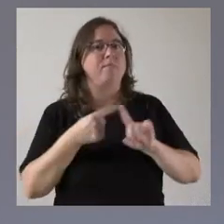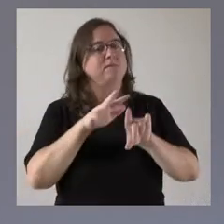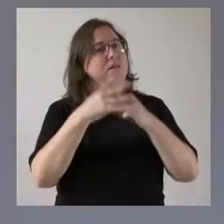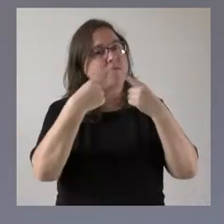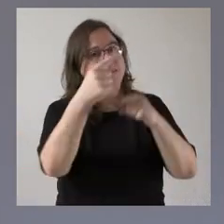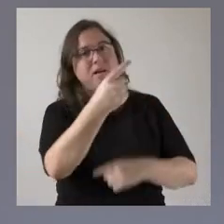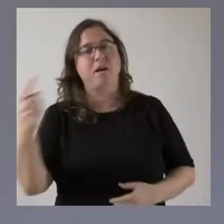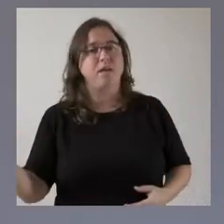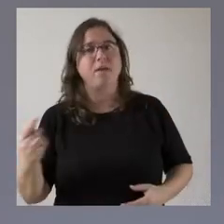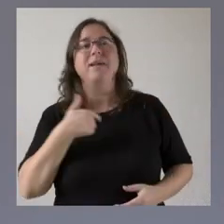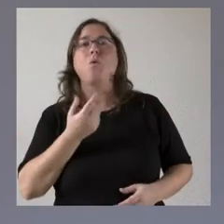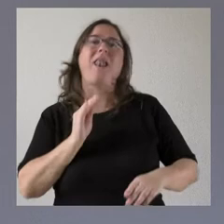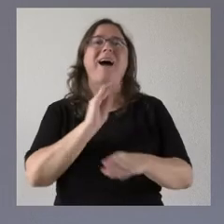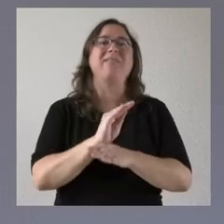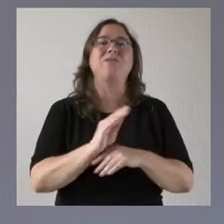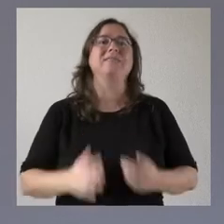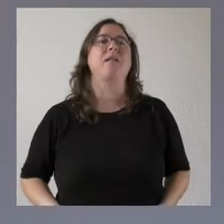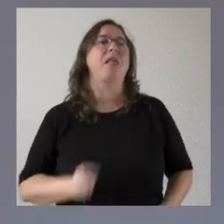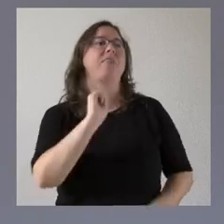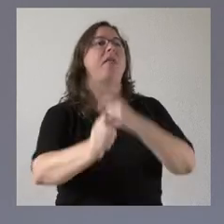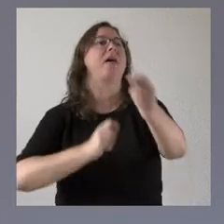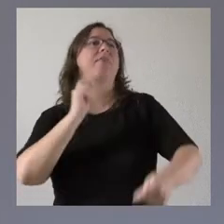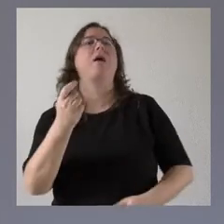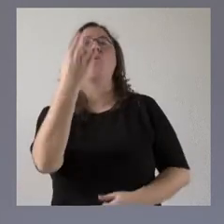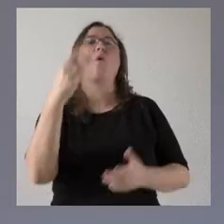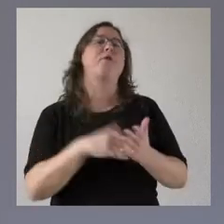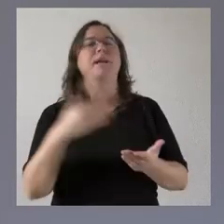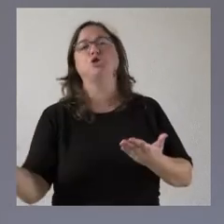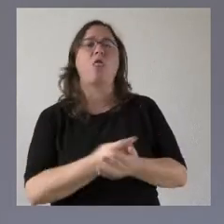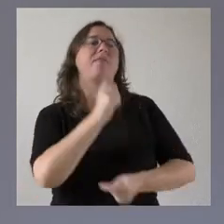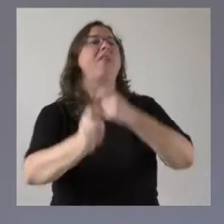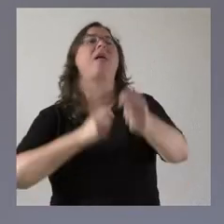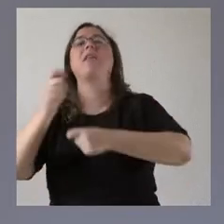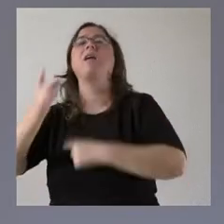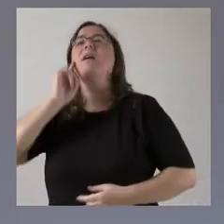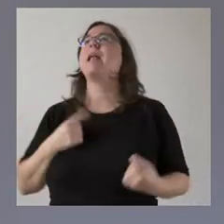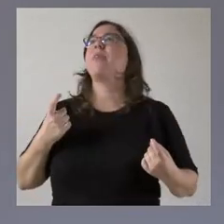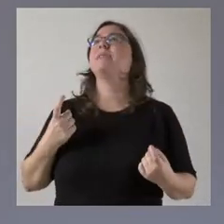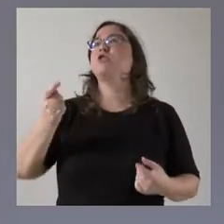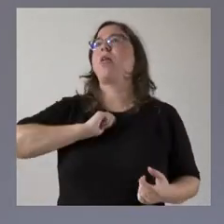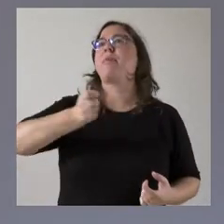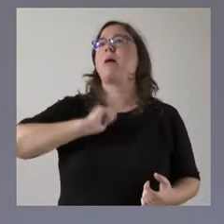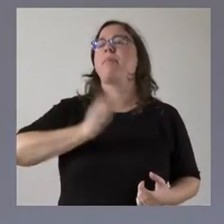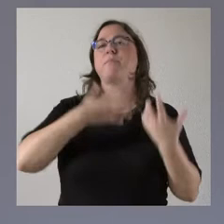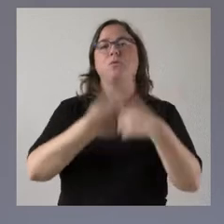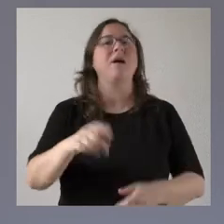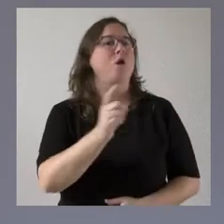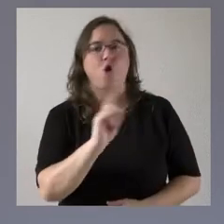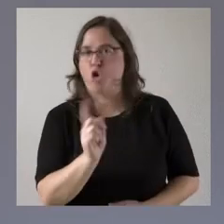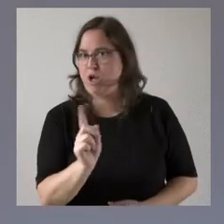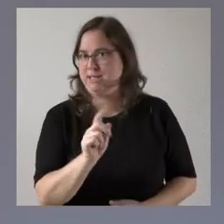la ayuda no es dar 4.000 euros a todas las familias que llamen y digan necesito 4.000 euros para pagar una